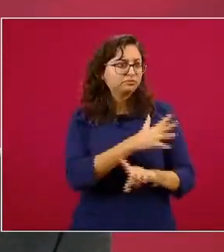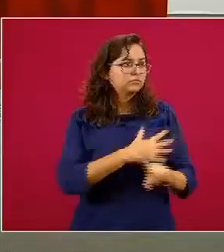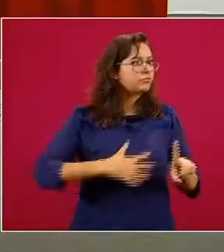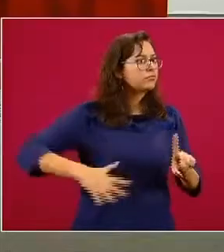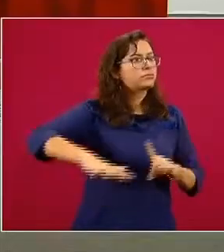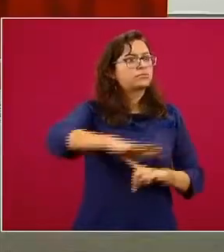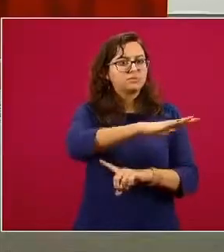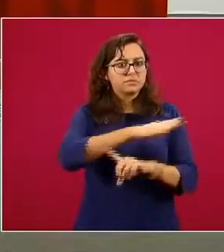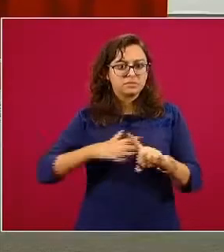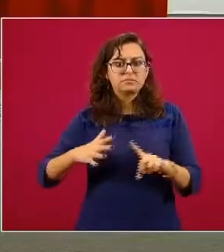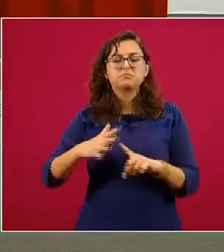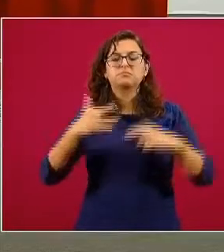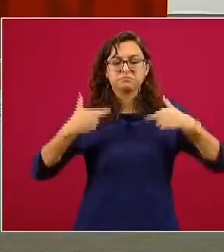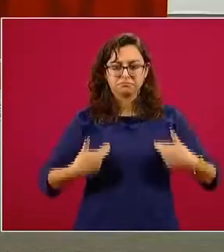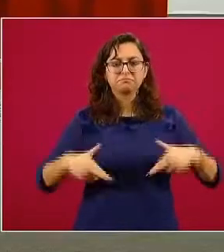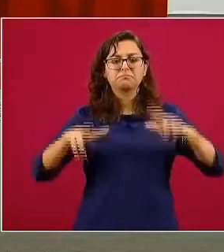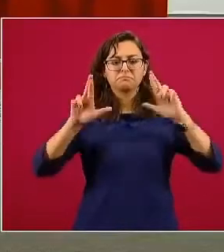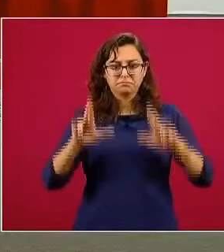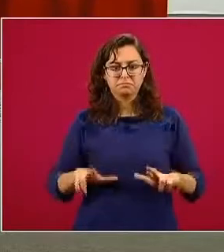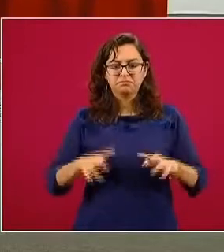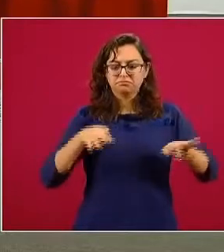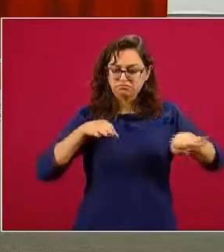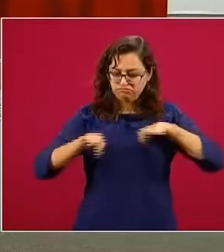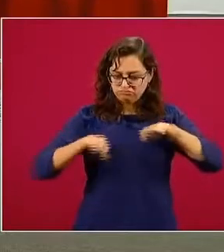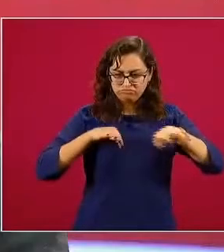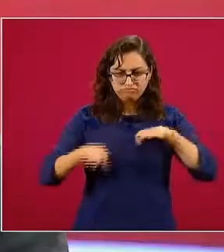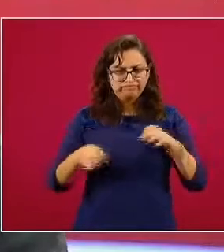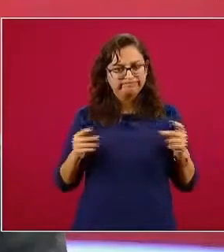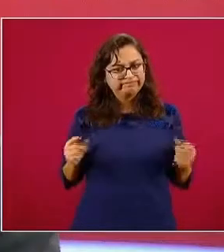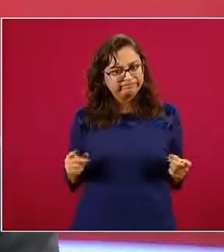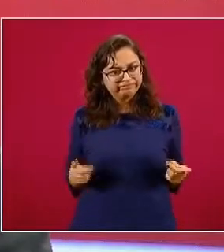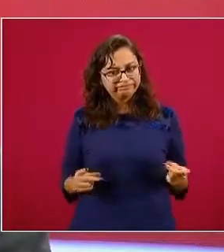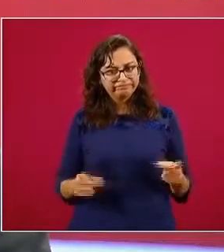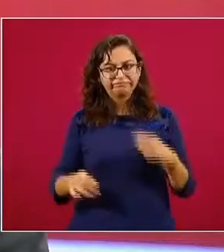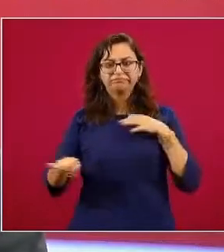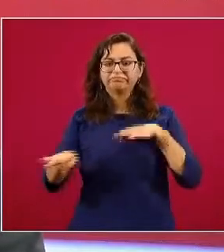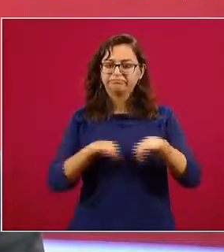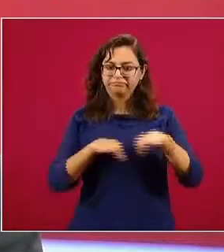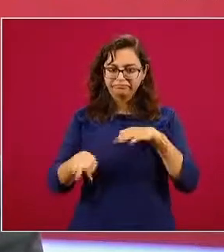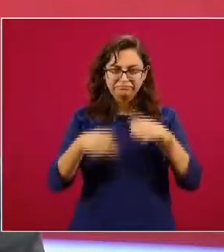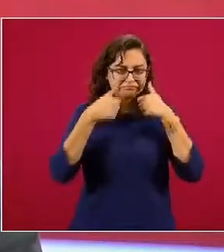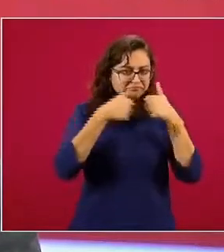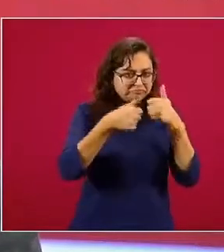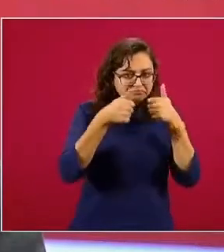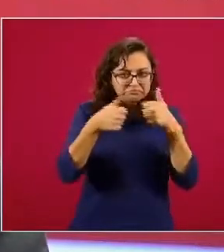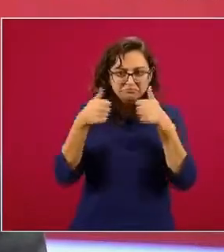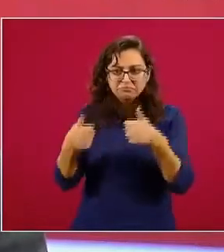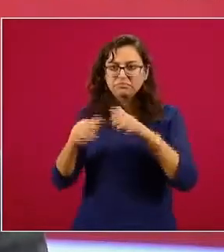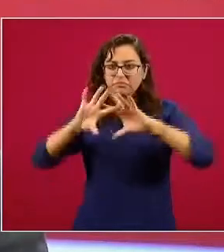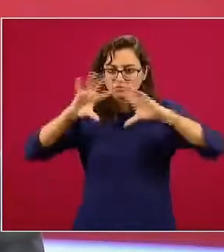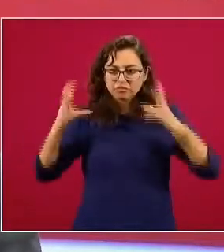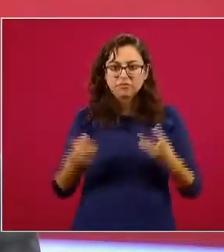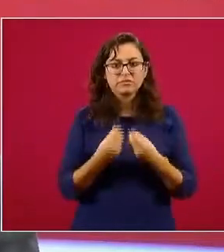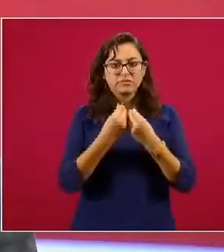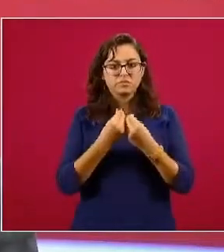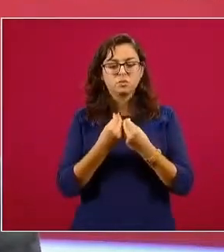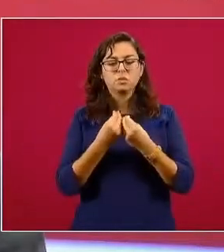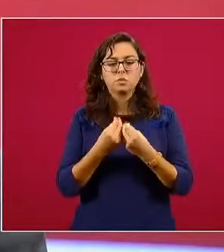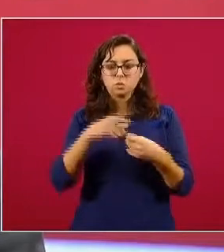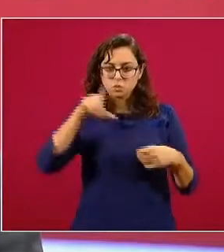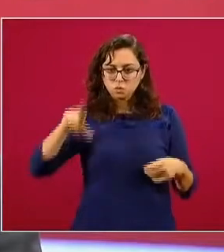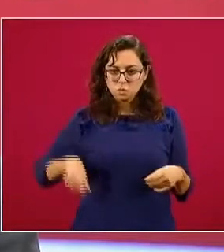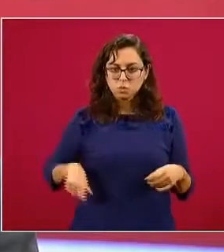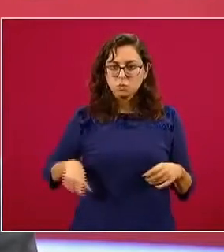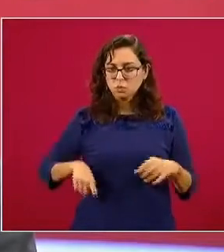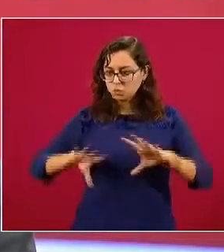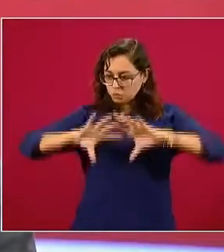público, están haciendo su trabajo, están comprometidas y comprometidos con una actuación integral, una respuesta de Estado